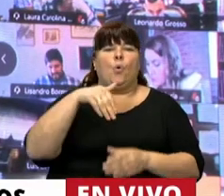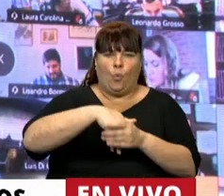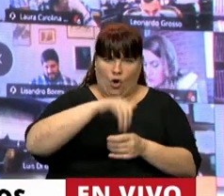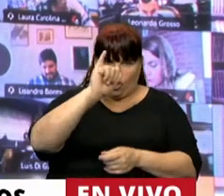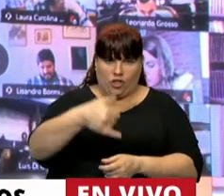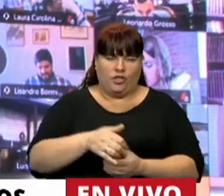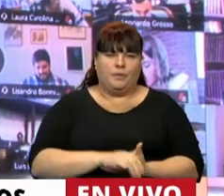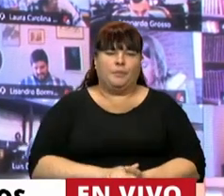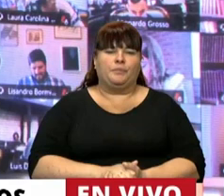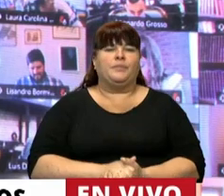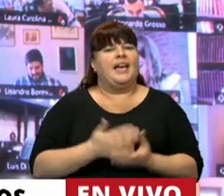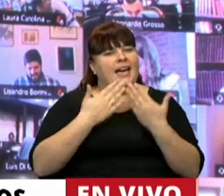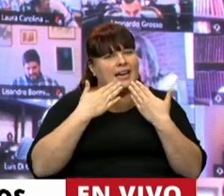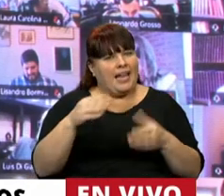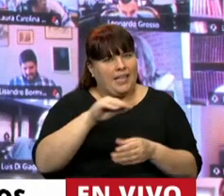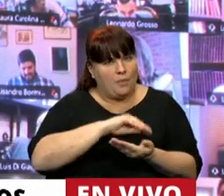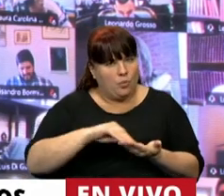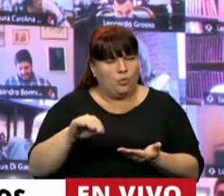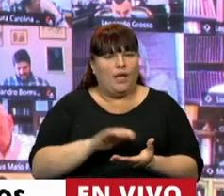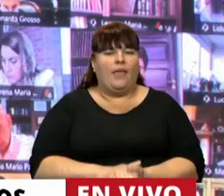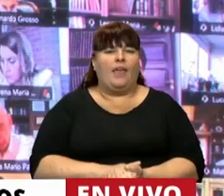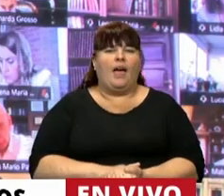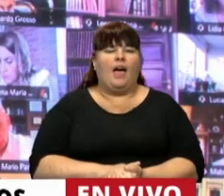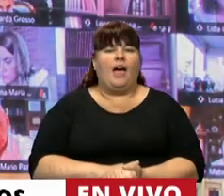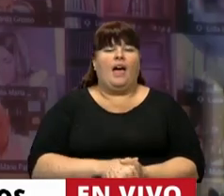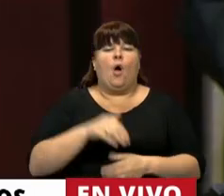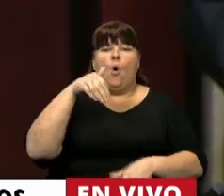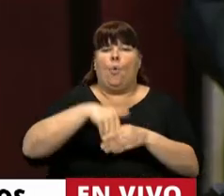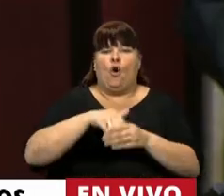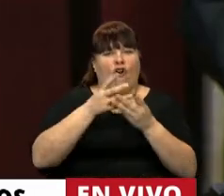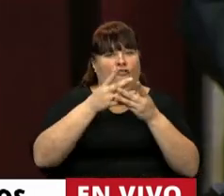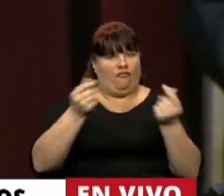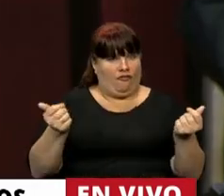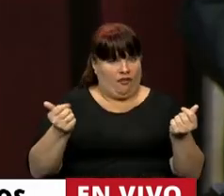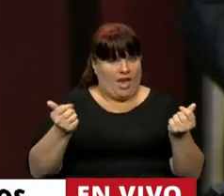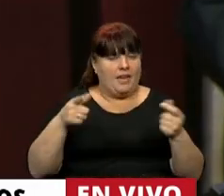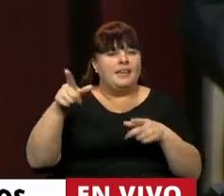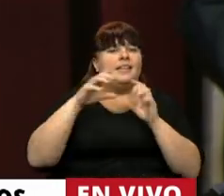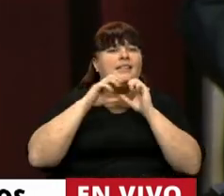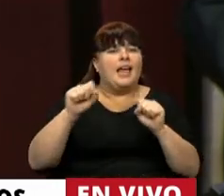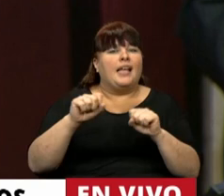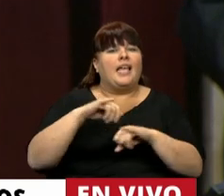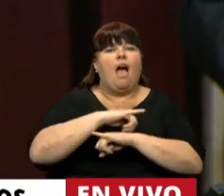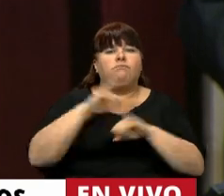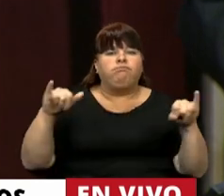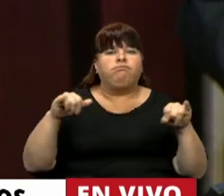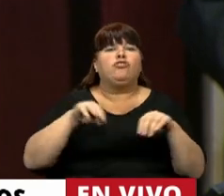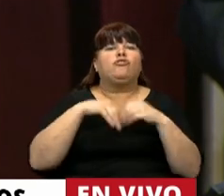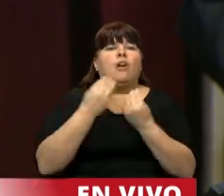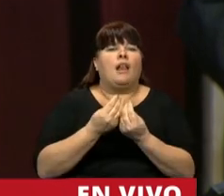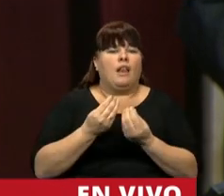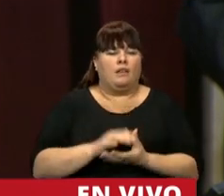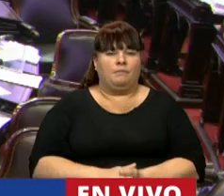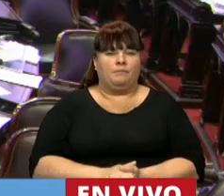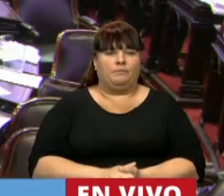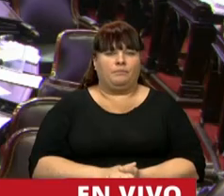Afirmativo, presidente. Gracias, diputada. Se cierra la votación. Por secretaría se dará lectura del resultado.